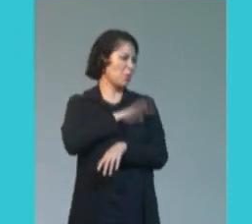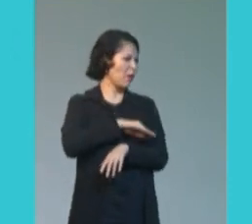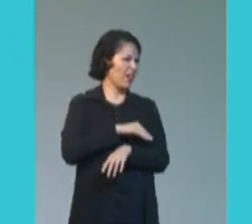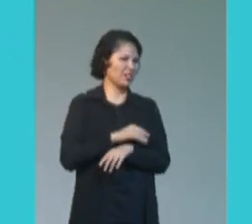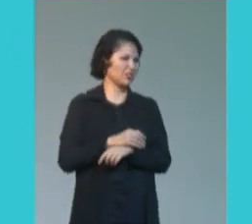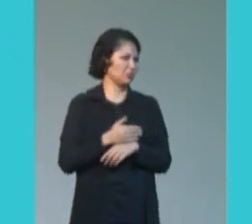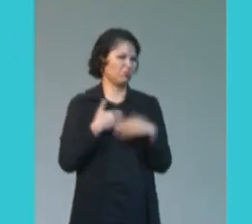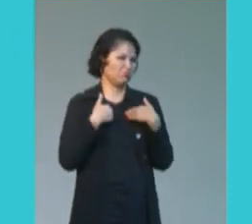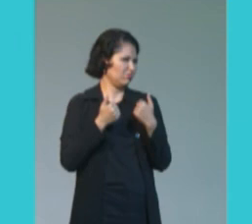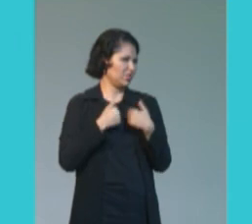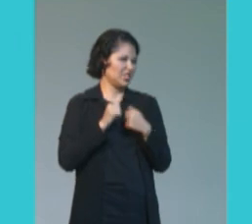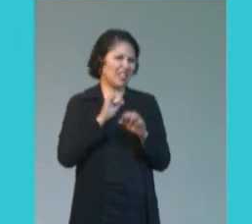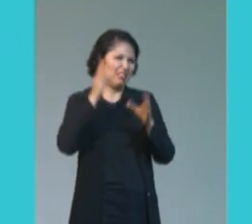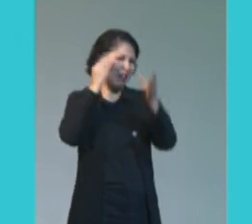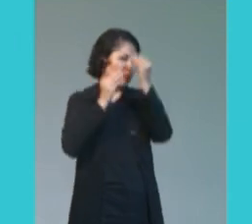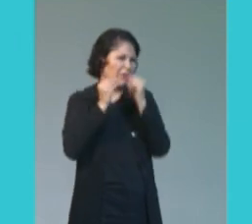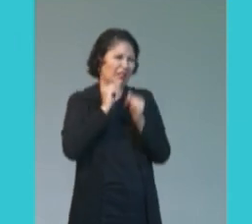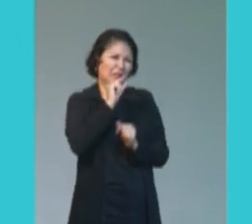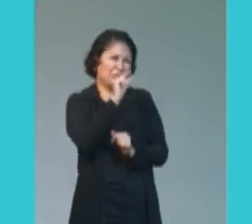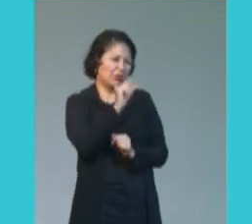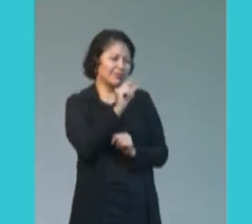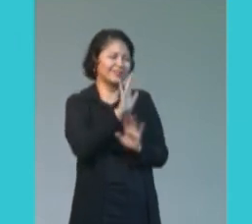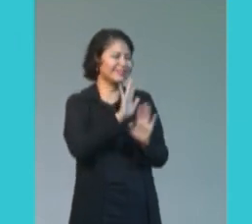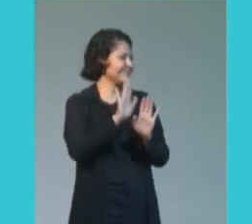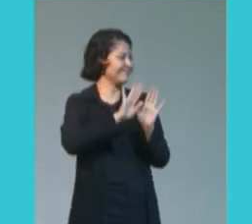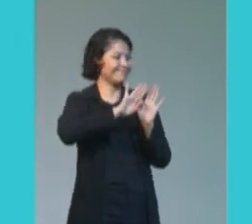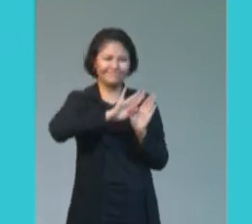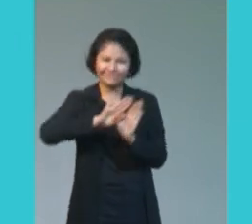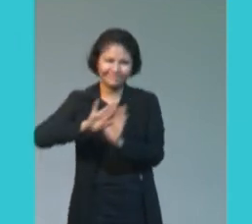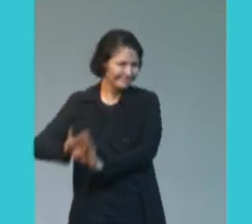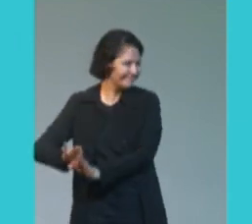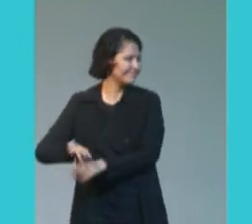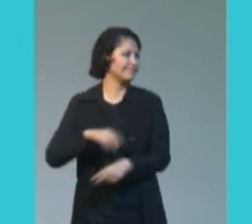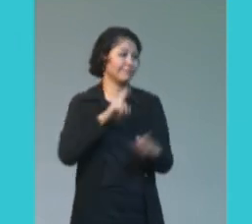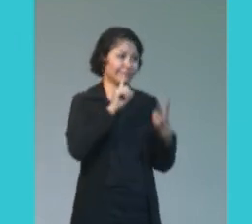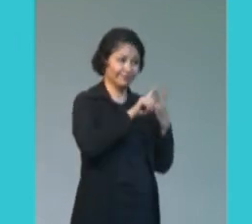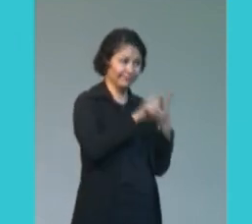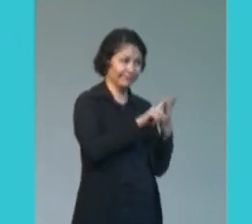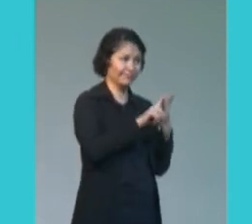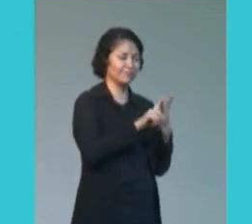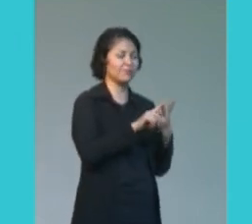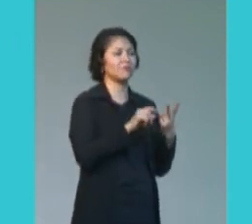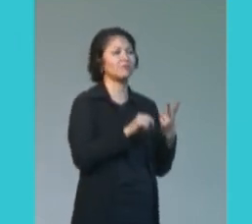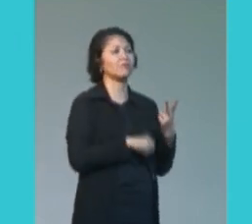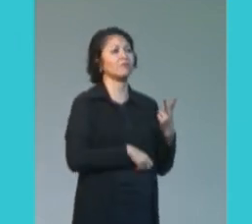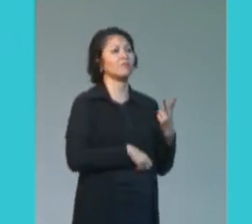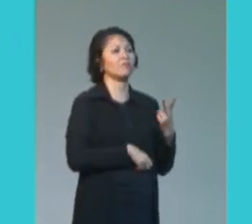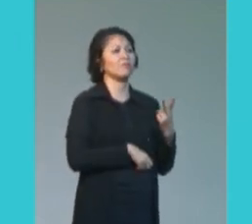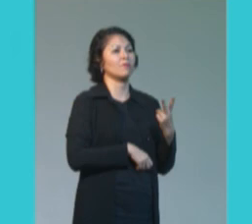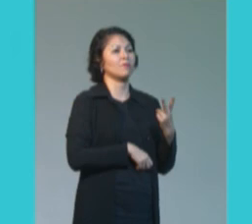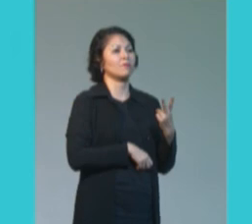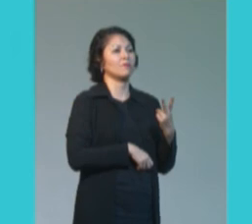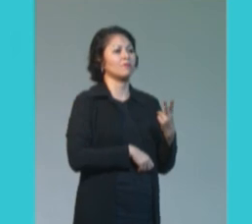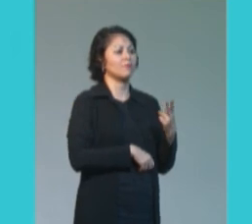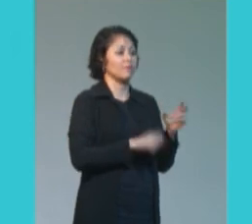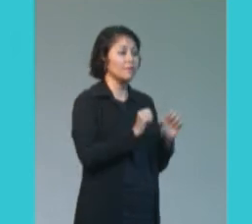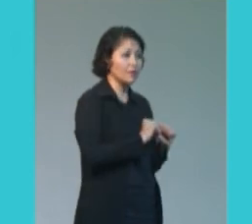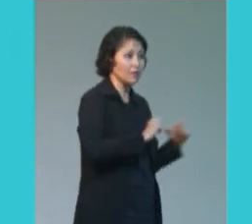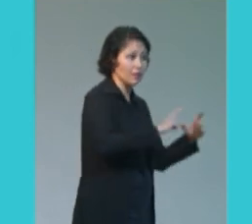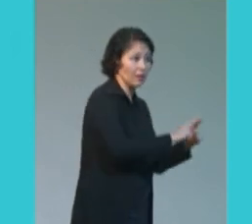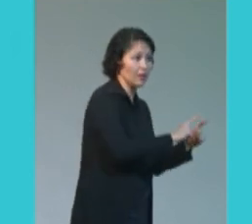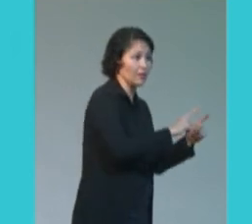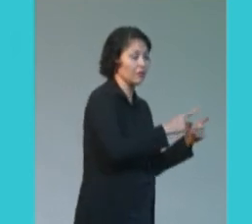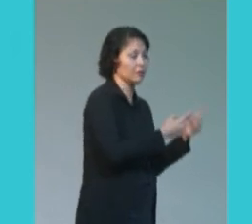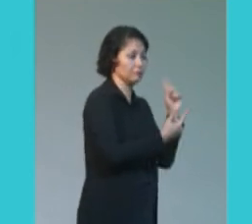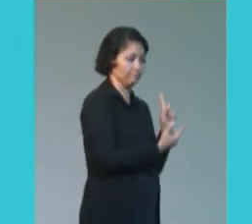yo creo que eso ya hoy no es defendible y segundo el mito de que lo presencial y a la distancia es lo